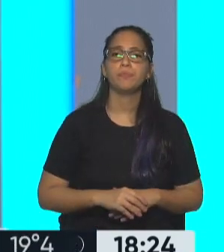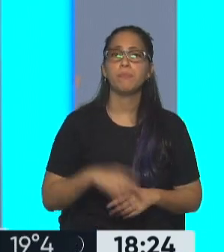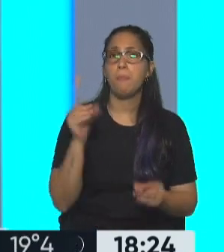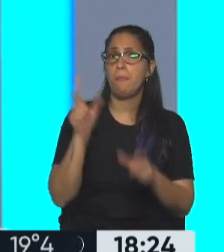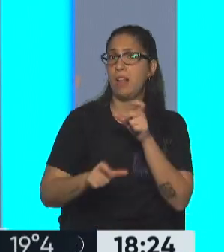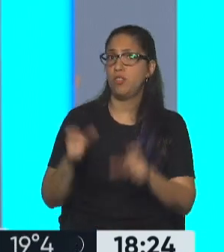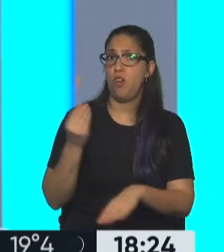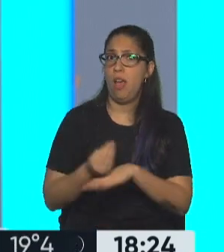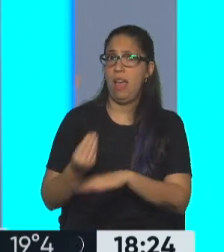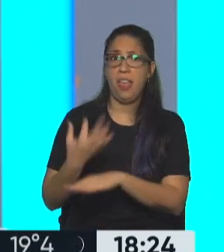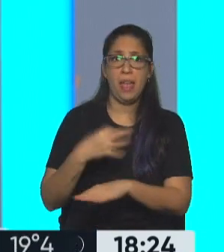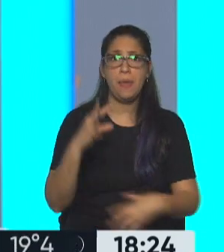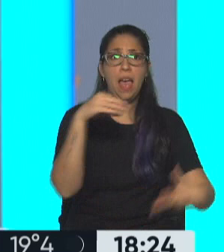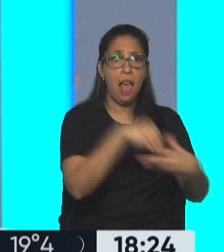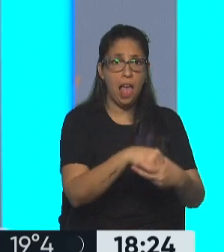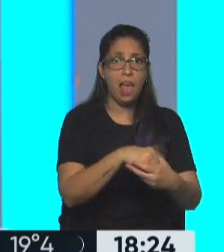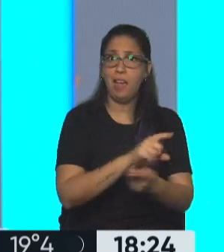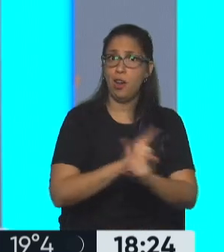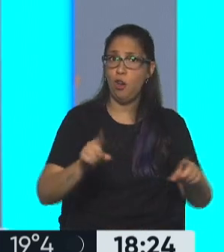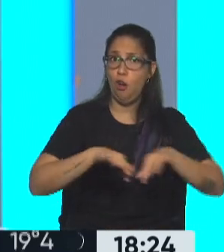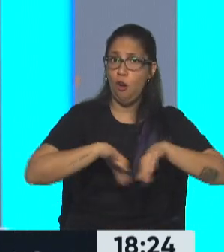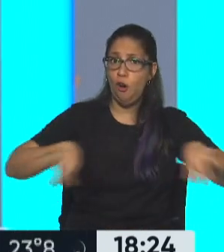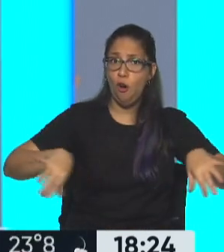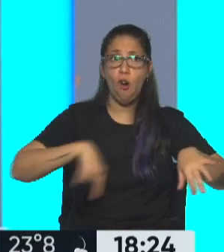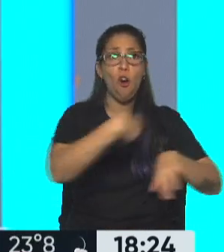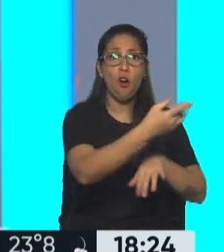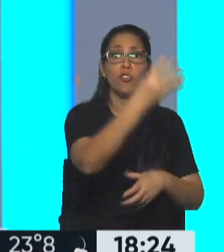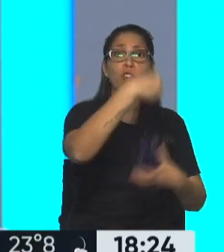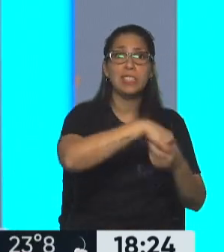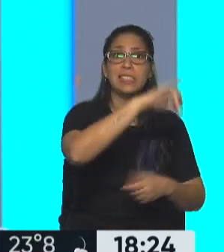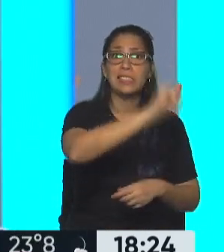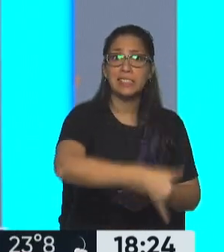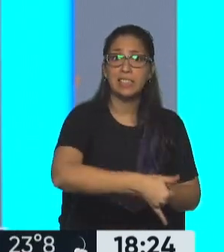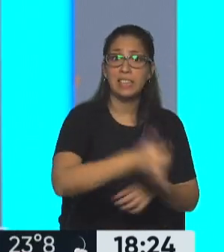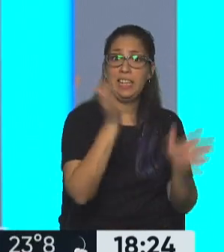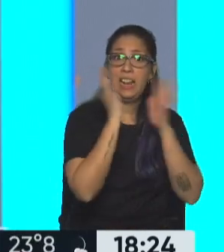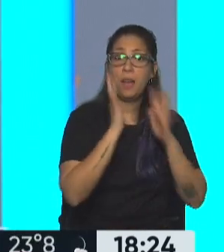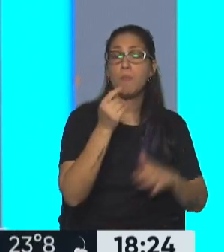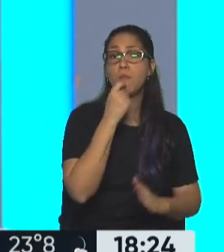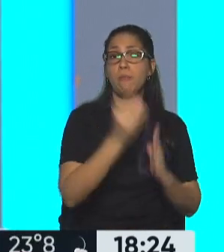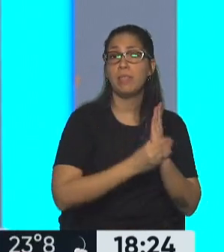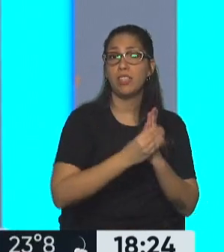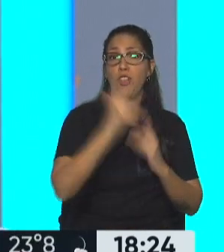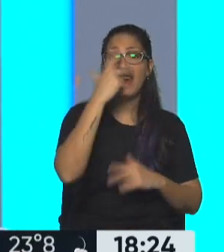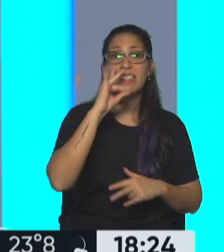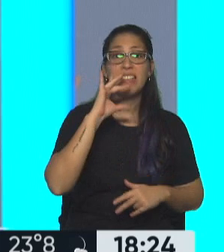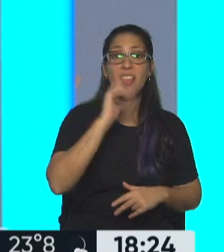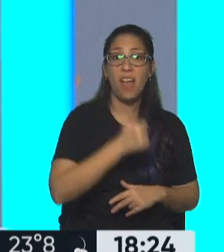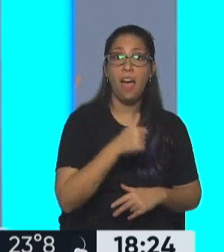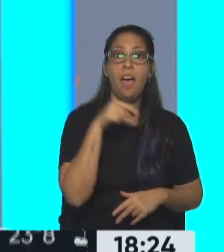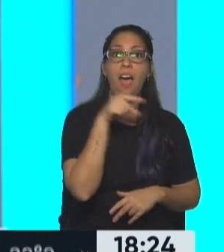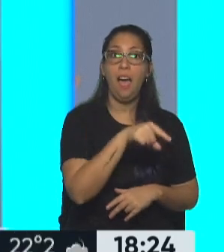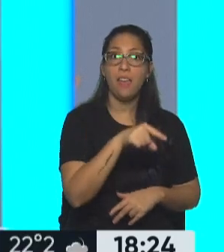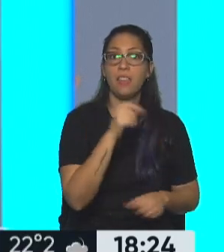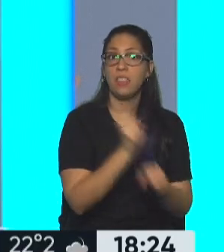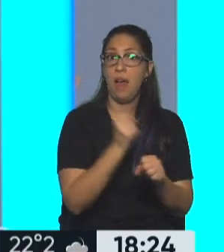funcionarios que debieron haber intervenido en esto y no intervinieron, y a la vez otros que sí intervinieron, como el ministro de Hacienda, Nicolás Dujovne, que a ese momento,